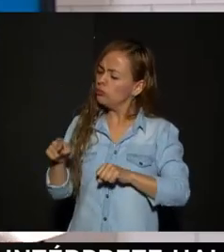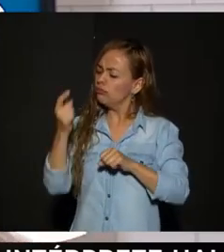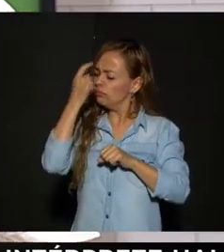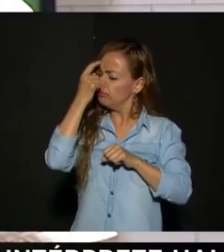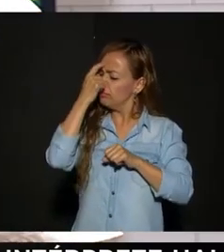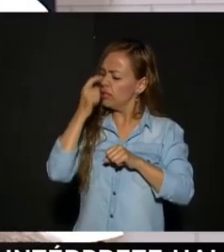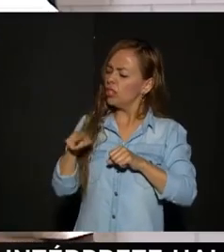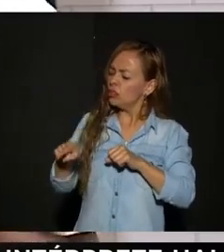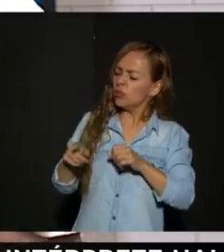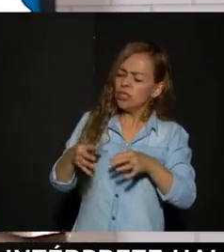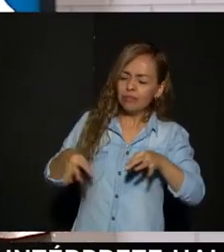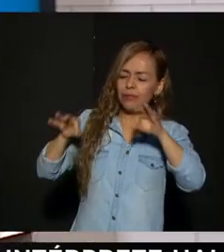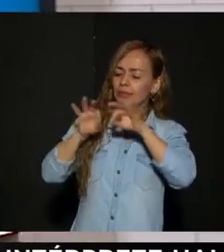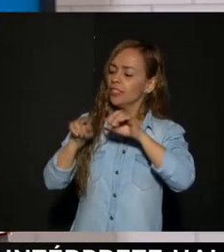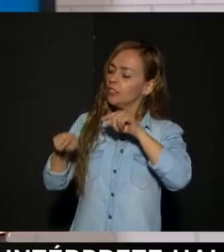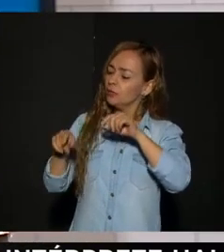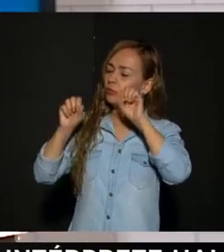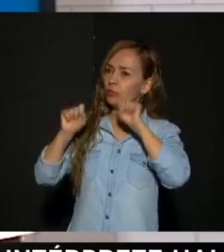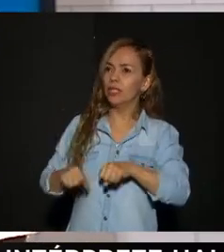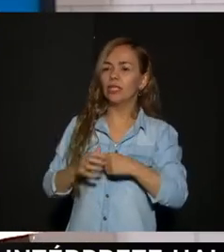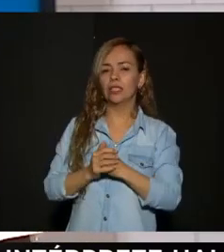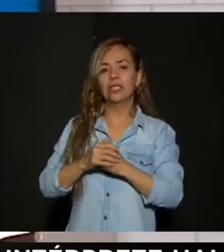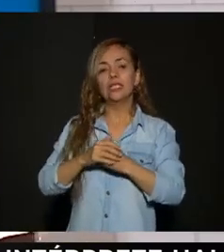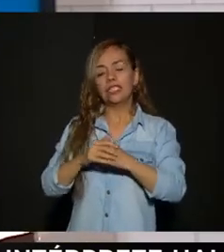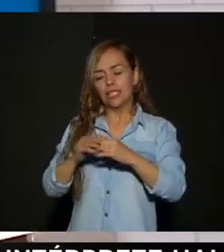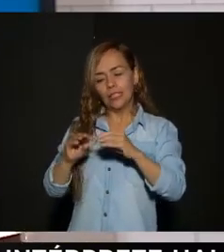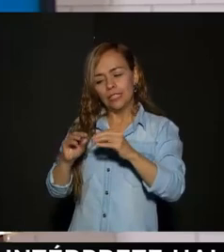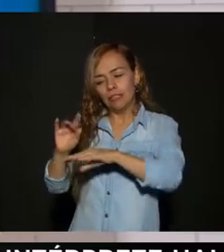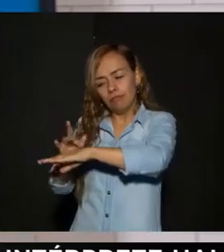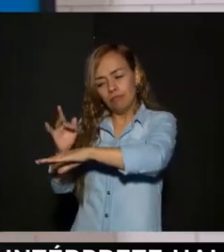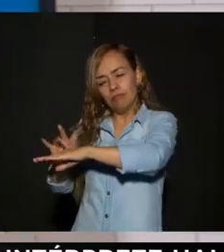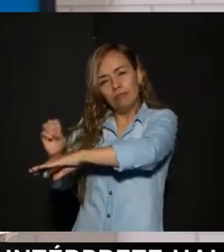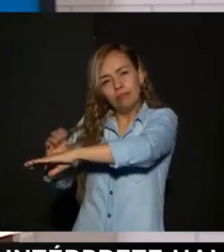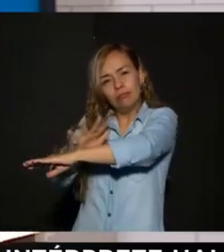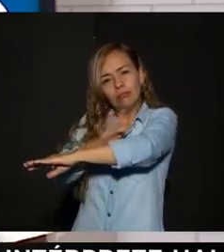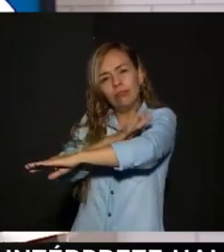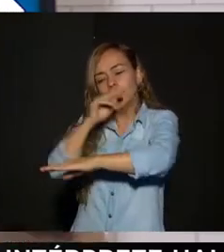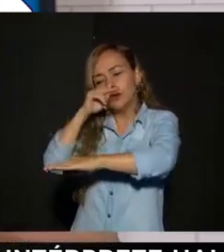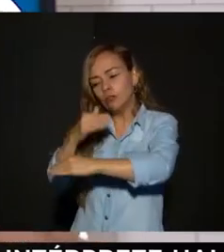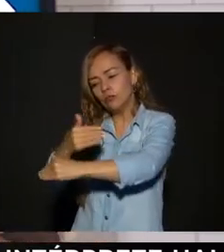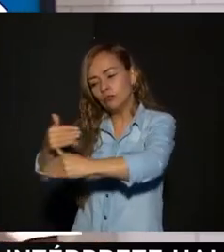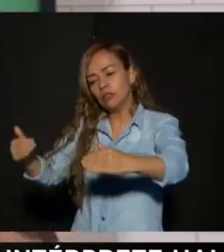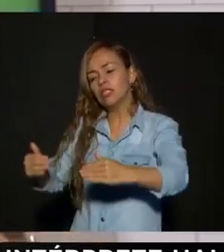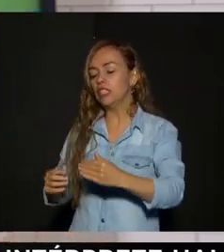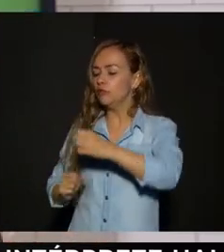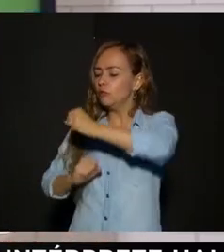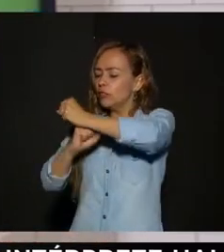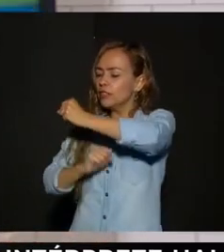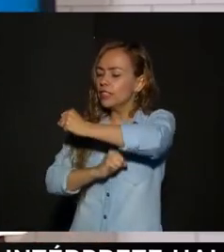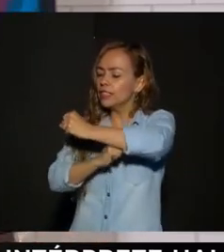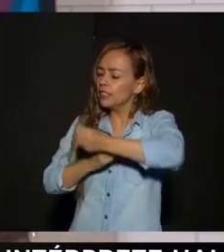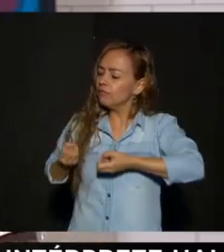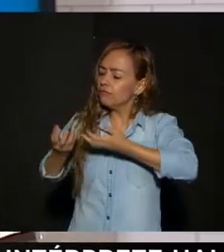importantes para cada uno de nosotros, y es que en realidad lo somos, ellos son los más importantes para nosotros, y poder fortalecer desde todas